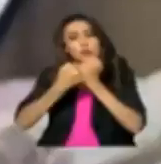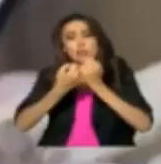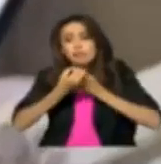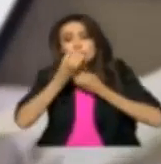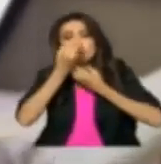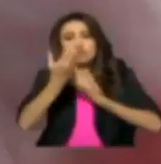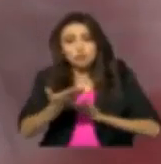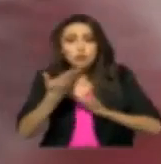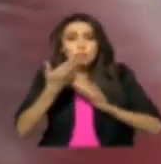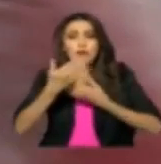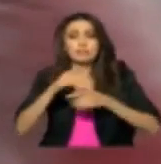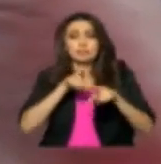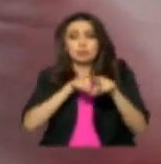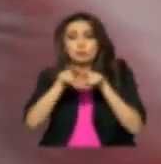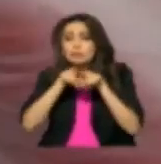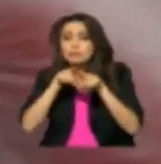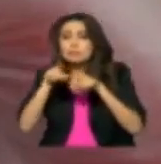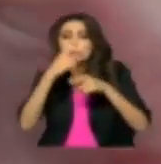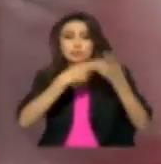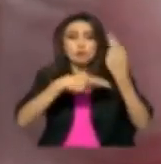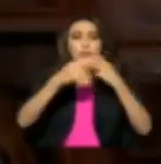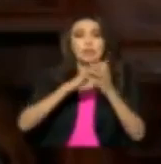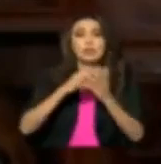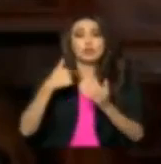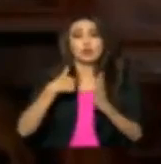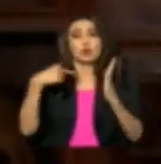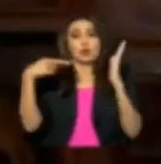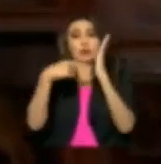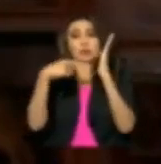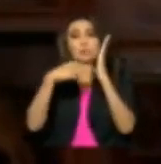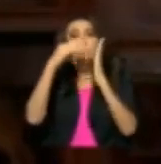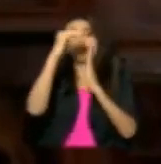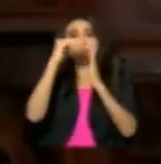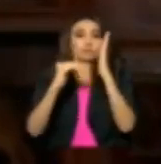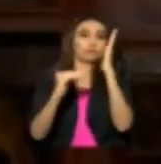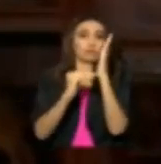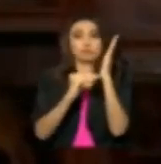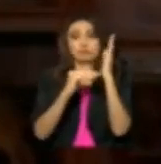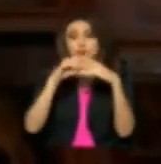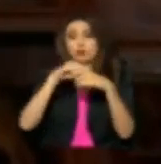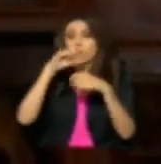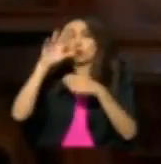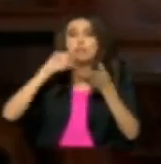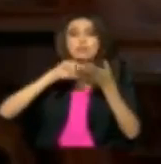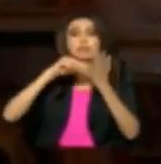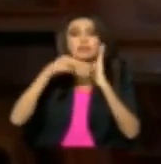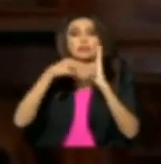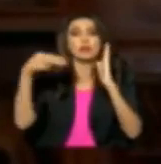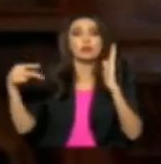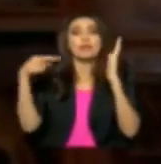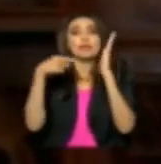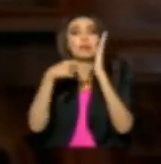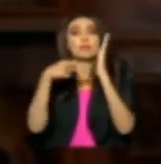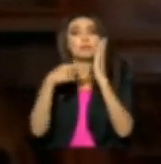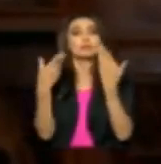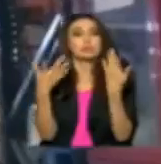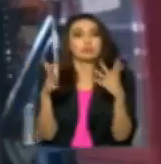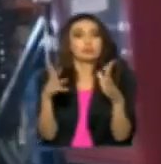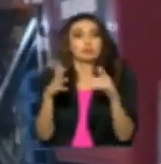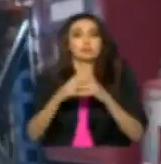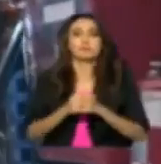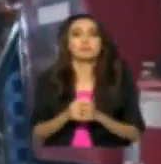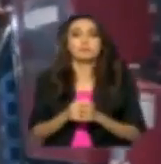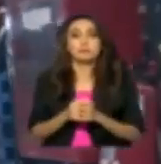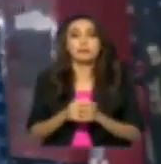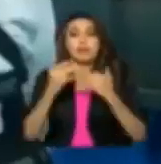más competitivos. Por eso he decidido suprimir los impuestos a la importación de bienes de tecnología. Conciudadanos,